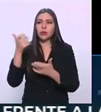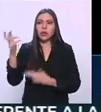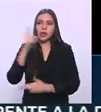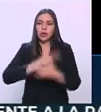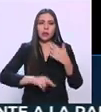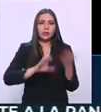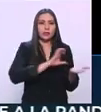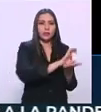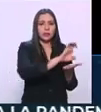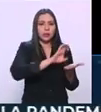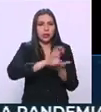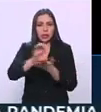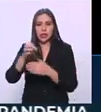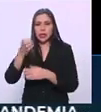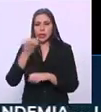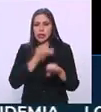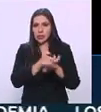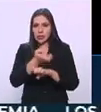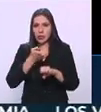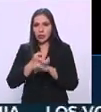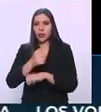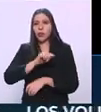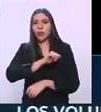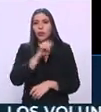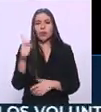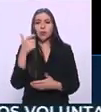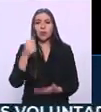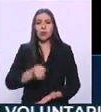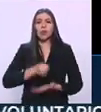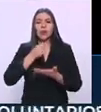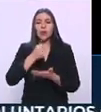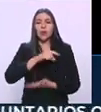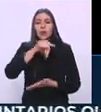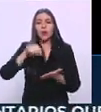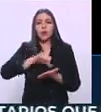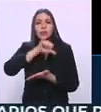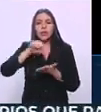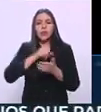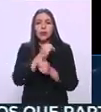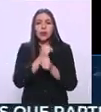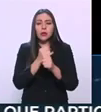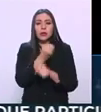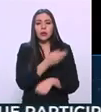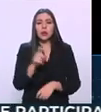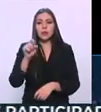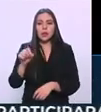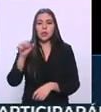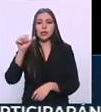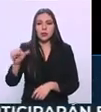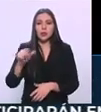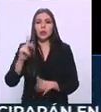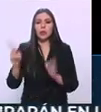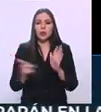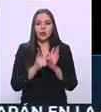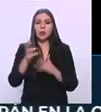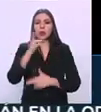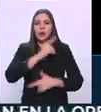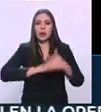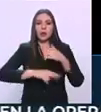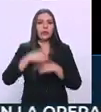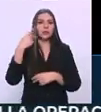recursos propios en los fideicomisos de los centros públicos de investigación, que son 26, regresan a las